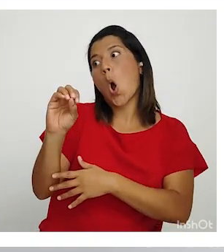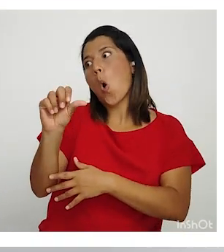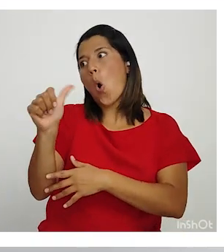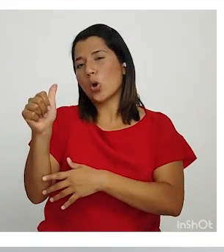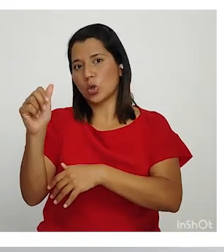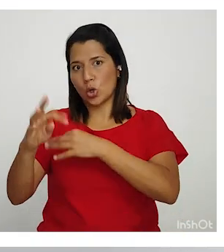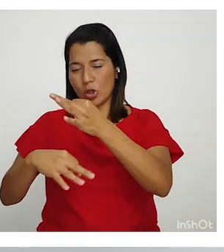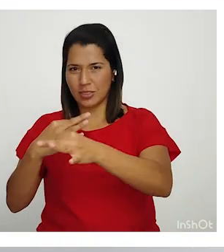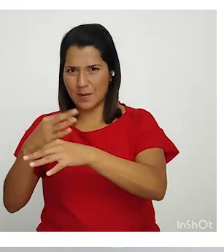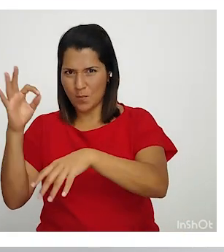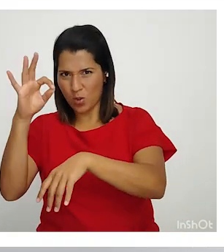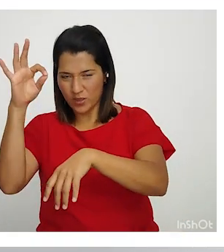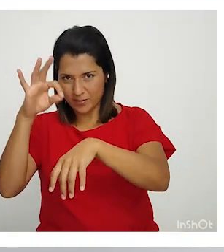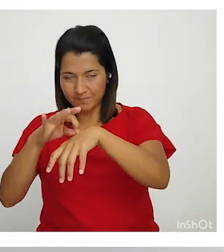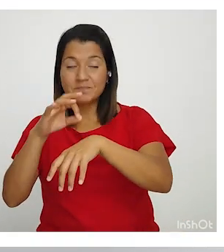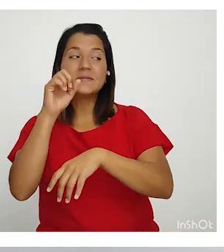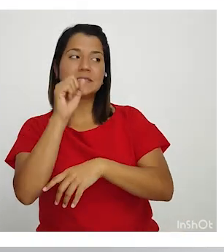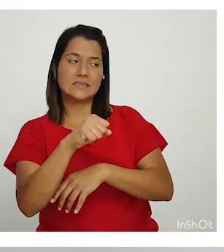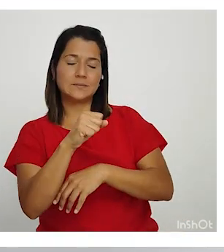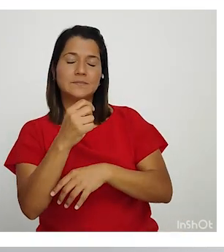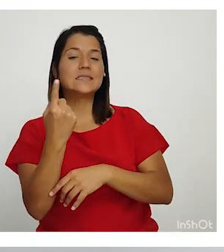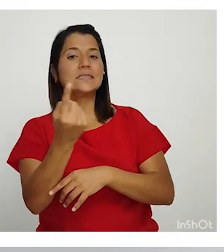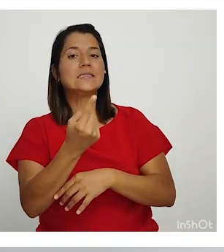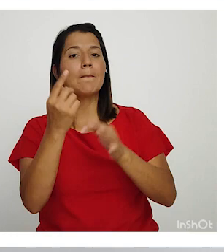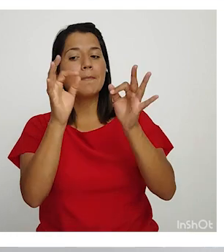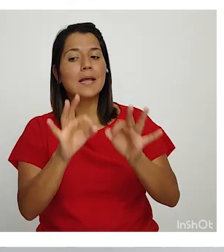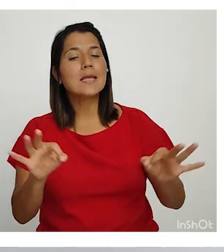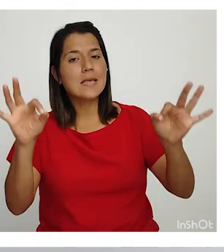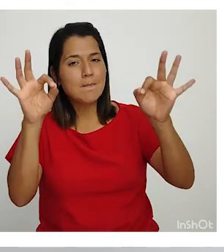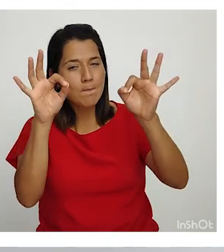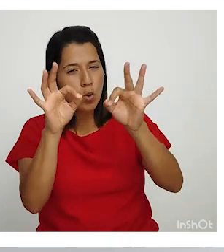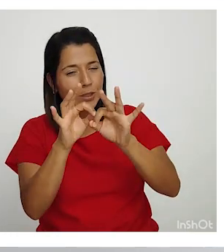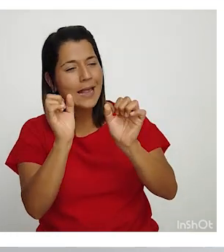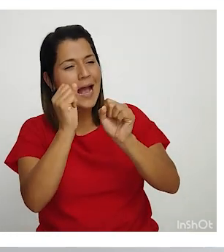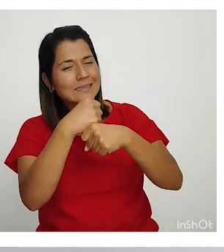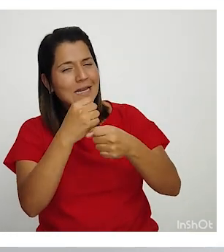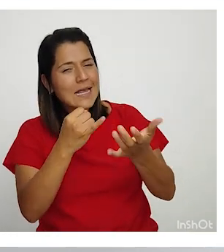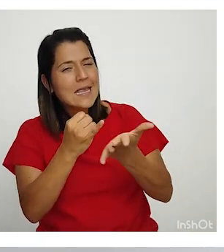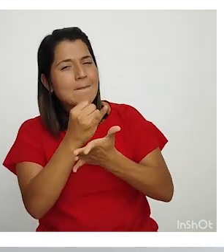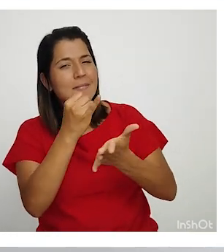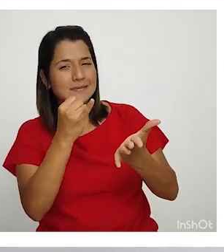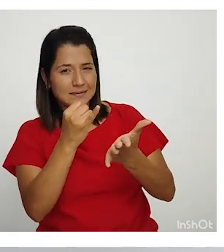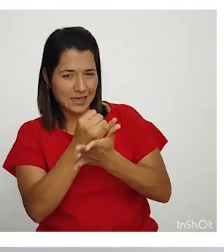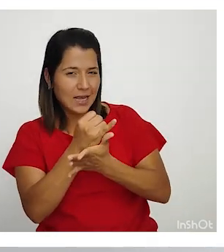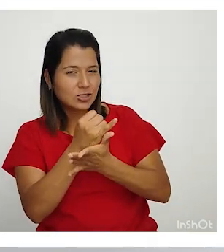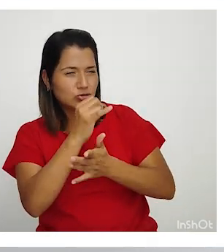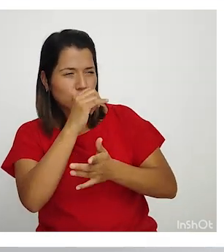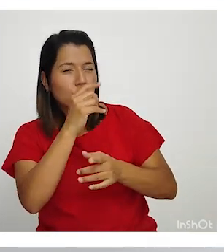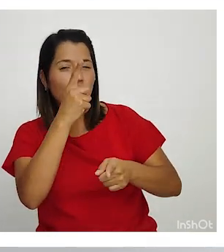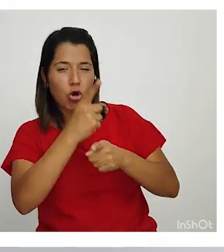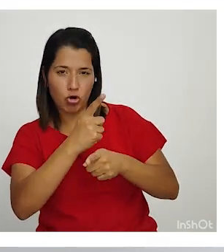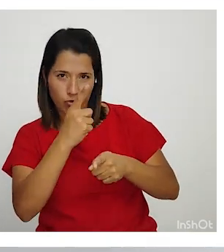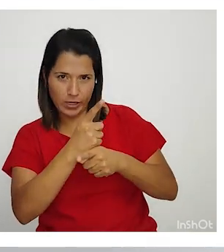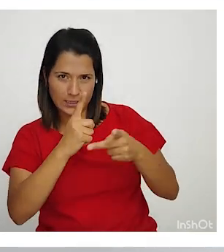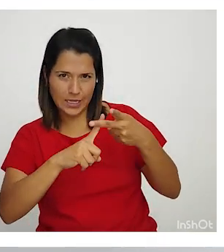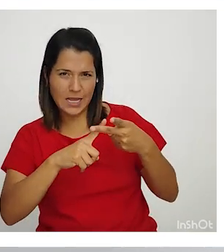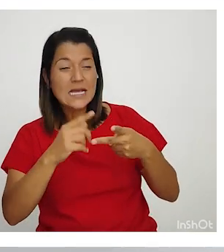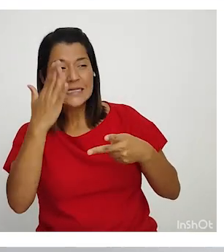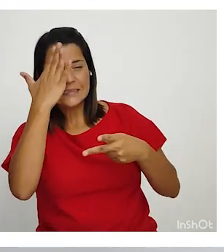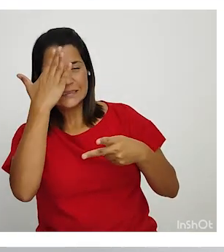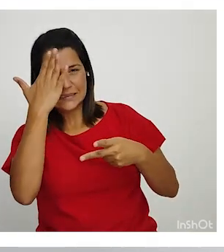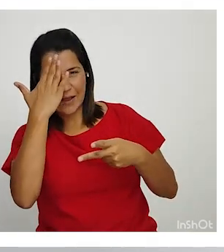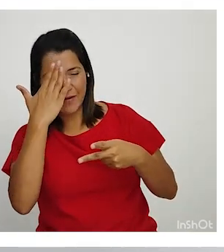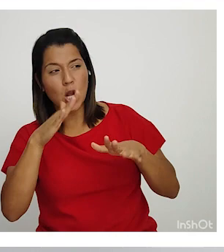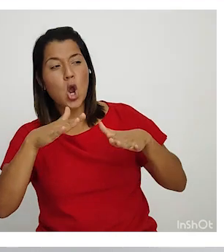es importante hacer una adecuada historia clínica y también conocer las condiciones en las que las personas viven. Por ejemplo, como